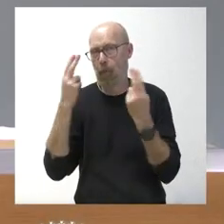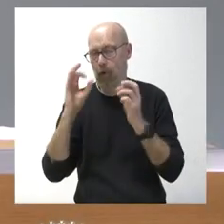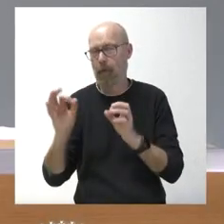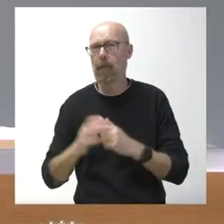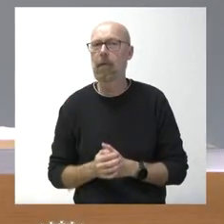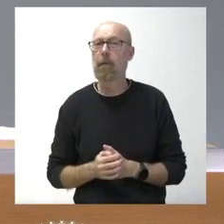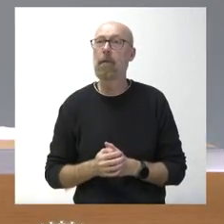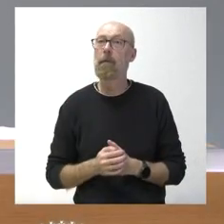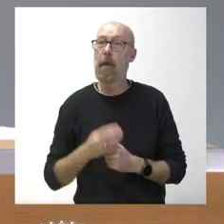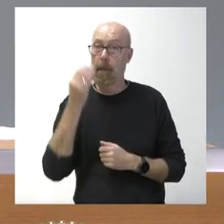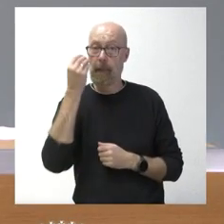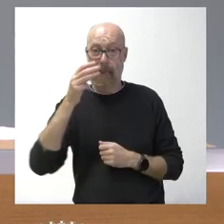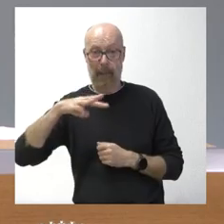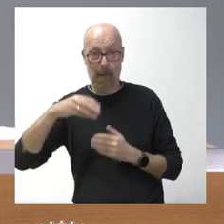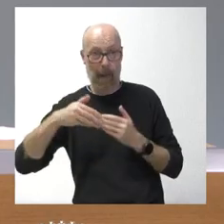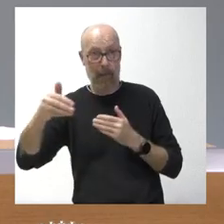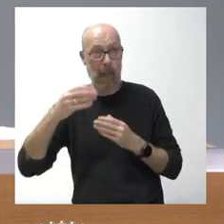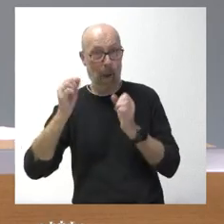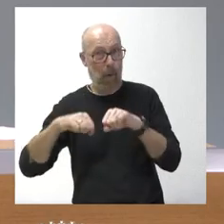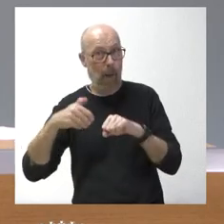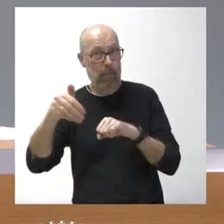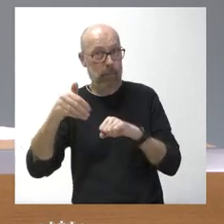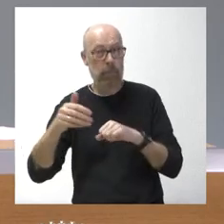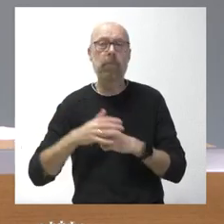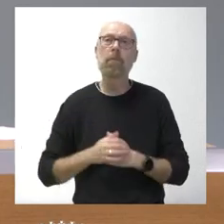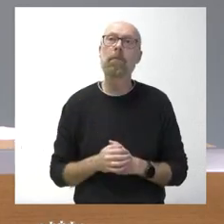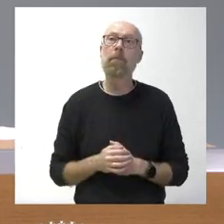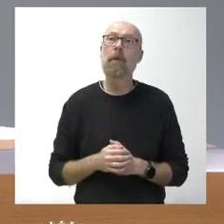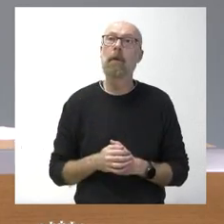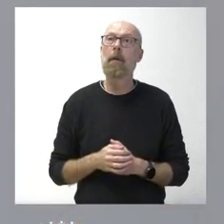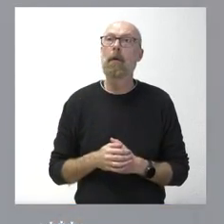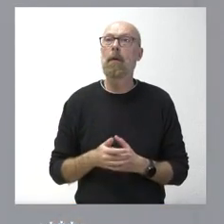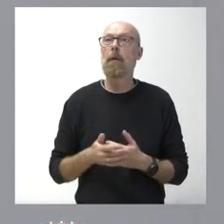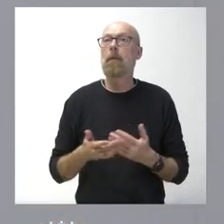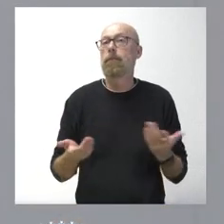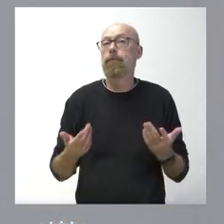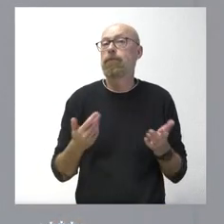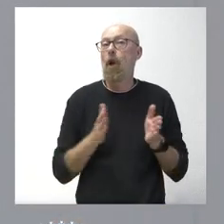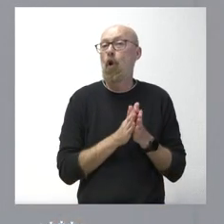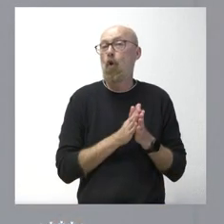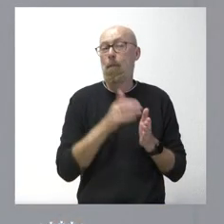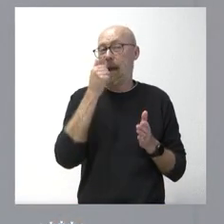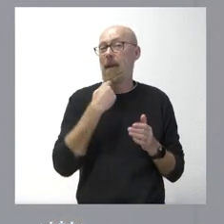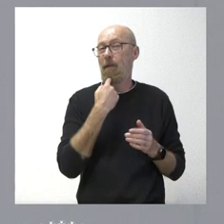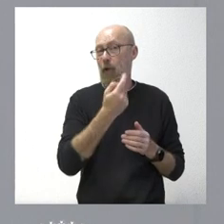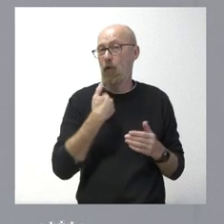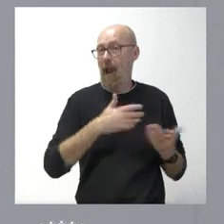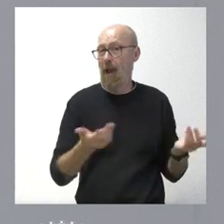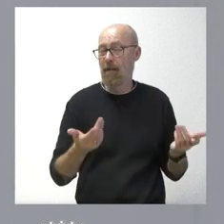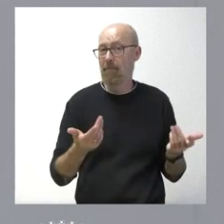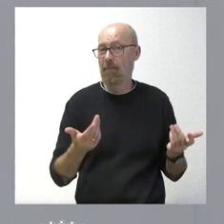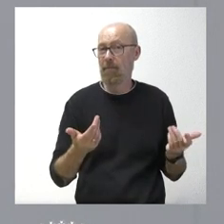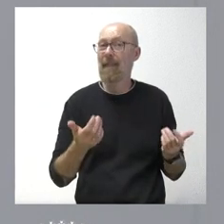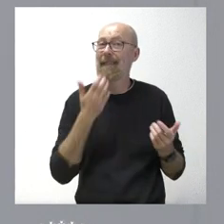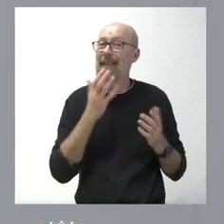va a ser en este trimestre Es que le contestado a su compañero lo que le puedo garantizar es que cuando vayamos